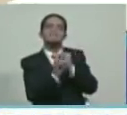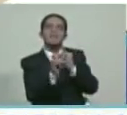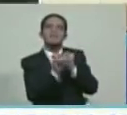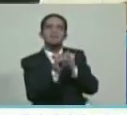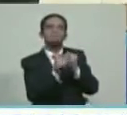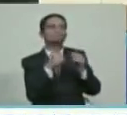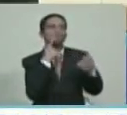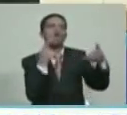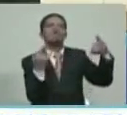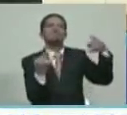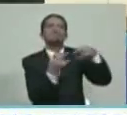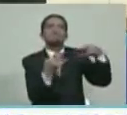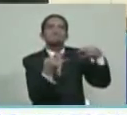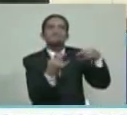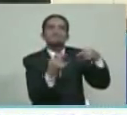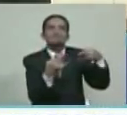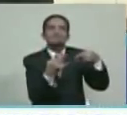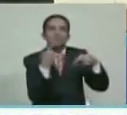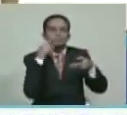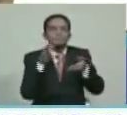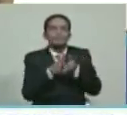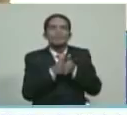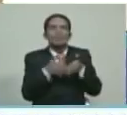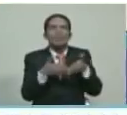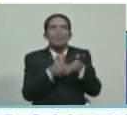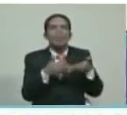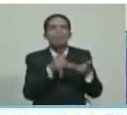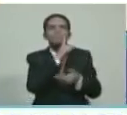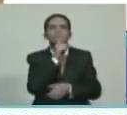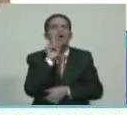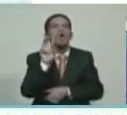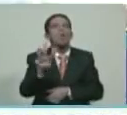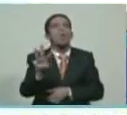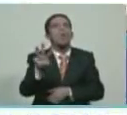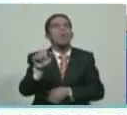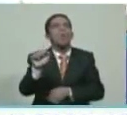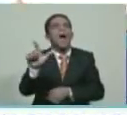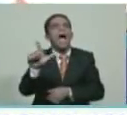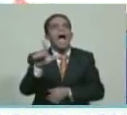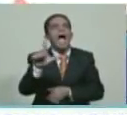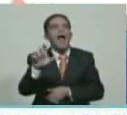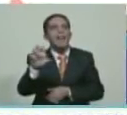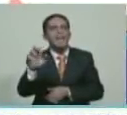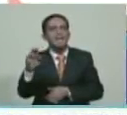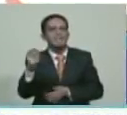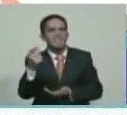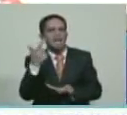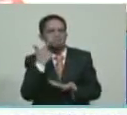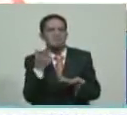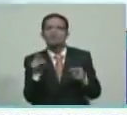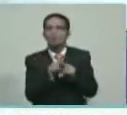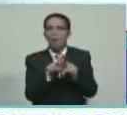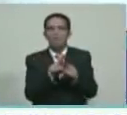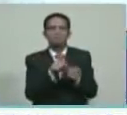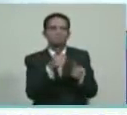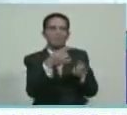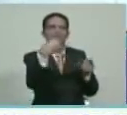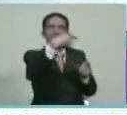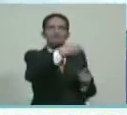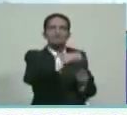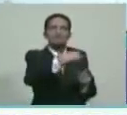que es el mecanismo mediante el cual puede uno pagar comprar y poner a funcionar el